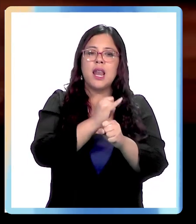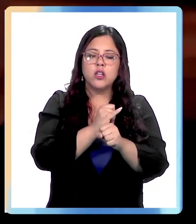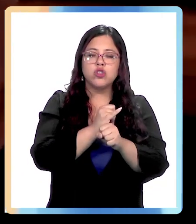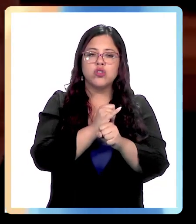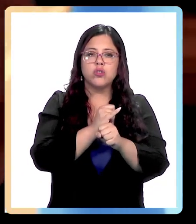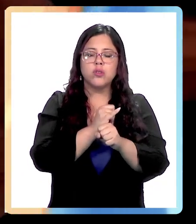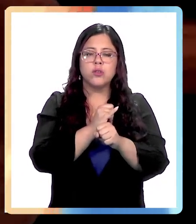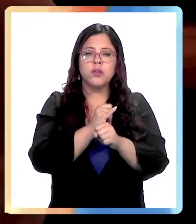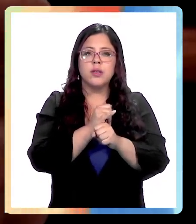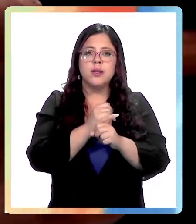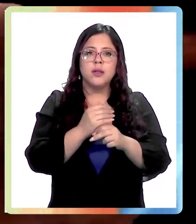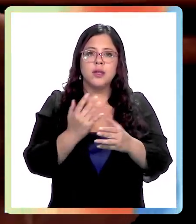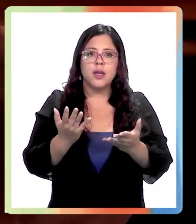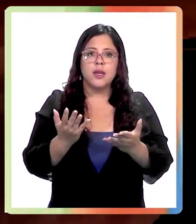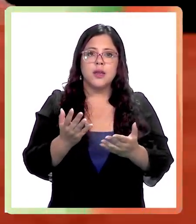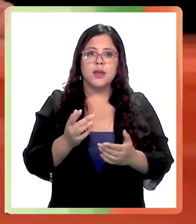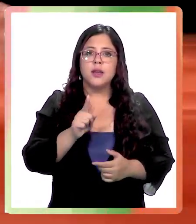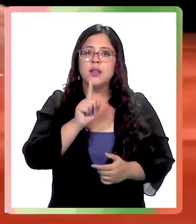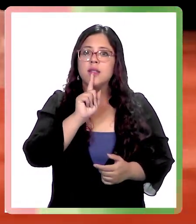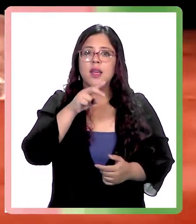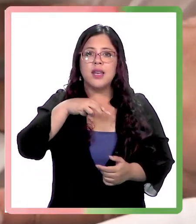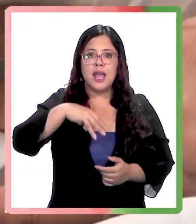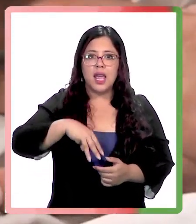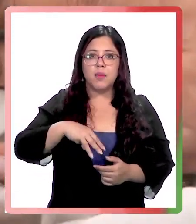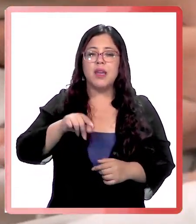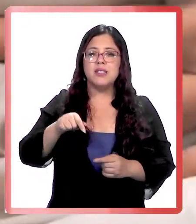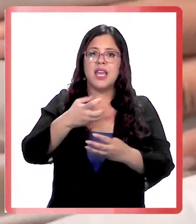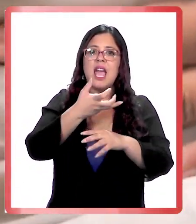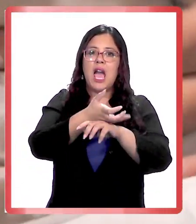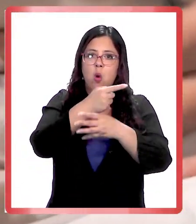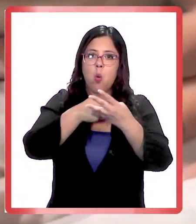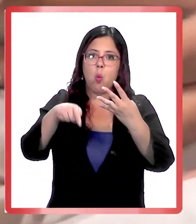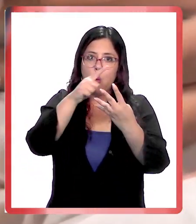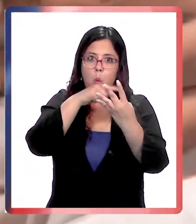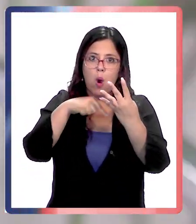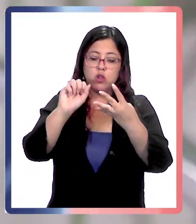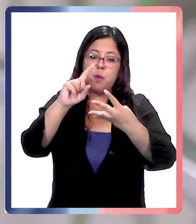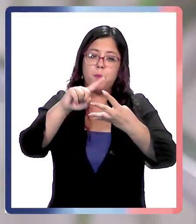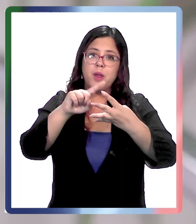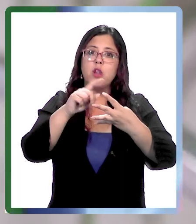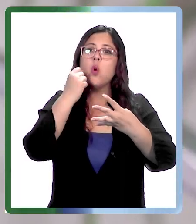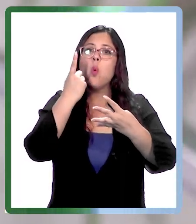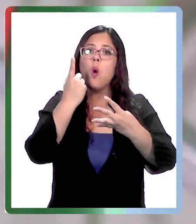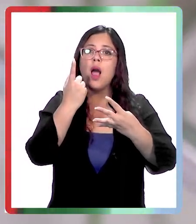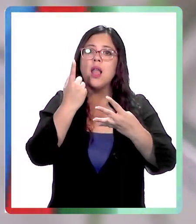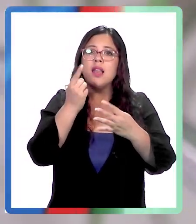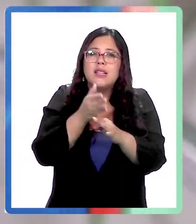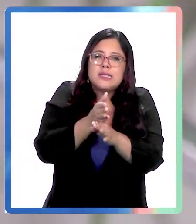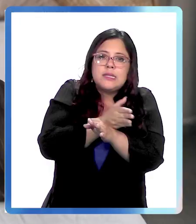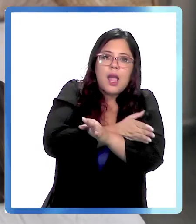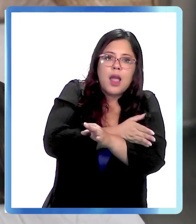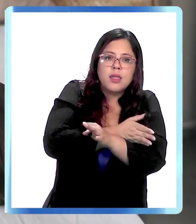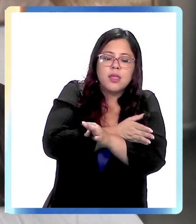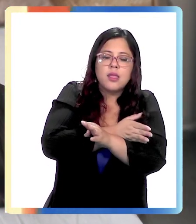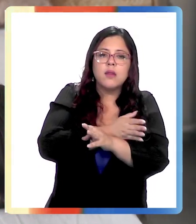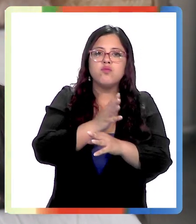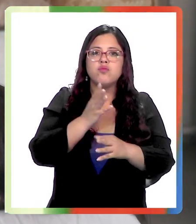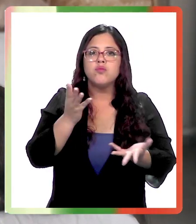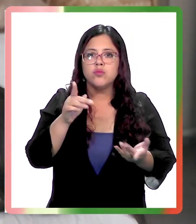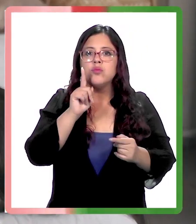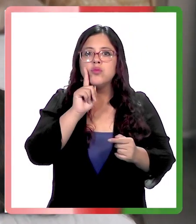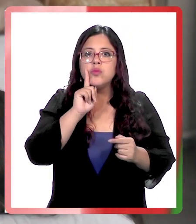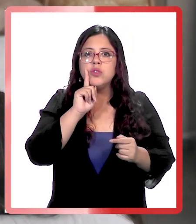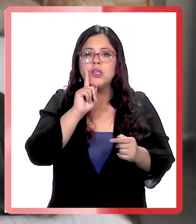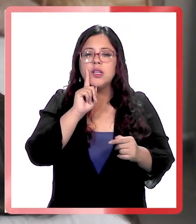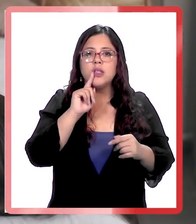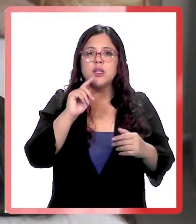internacional de la TNM, en 4 estadios. El estadio 1, que es el más precoz, tiene